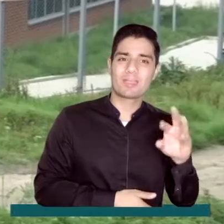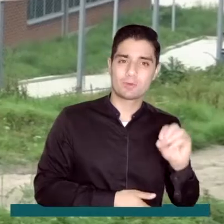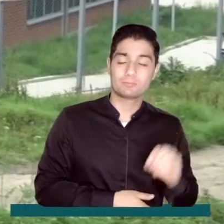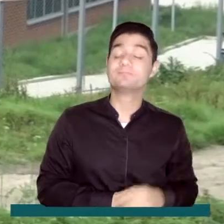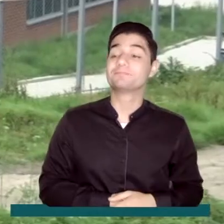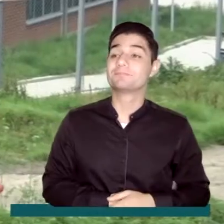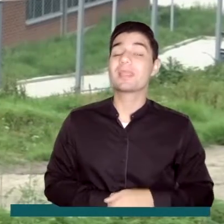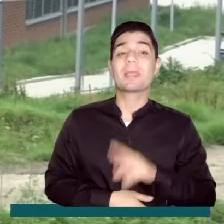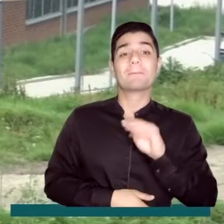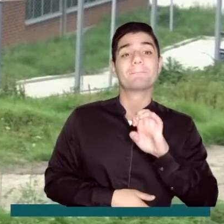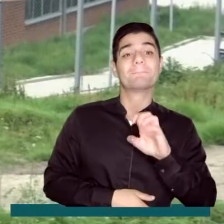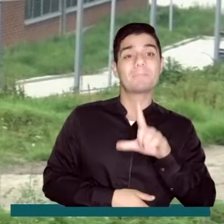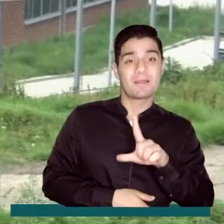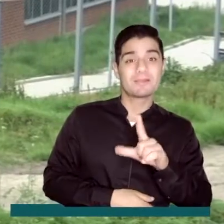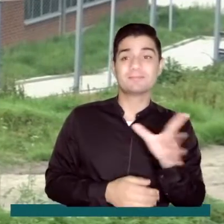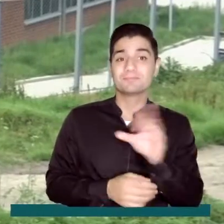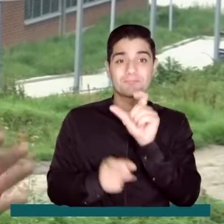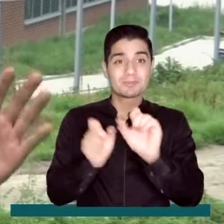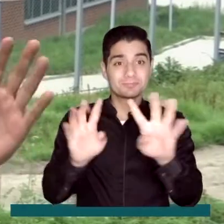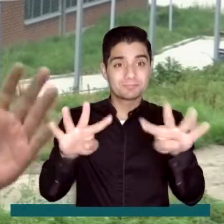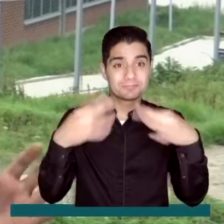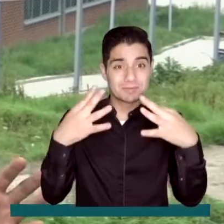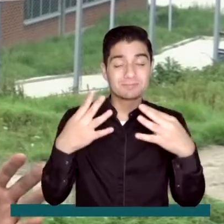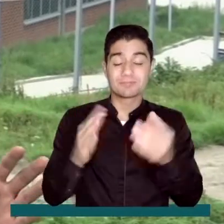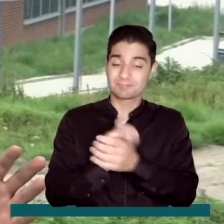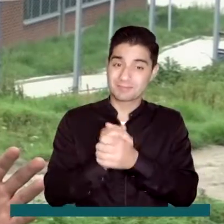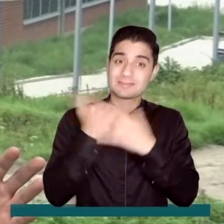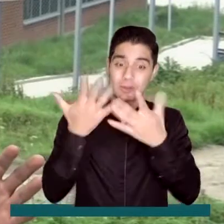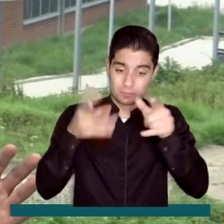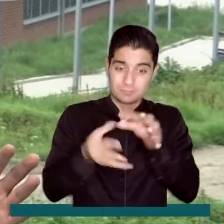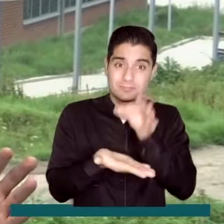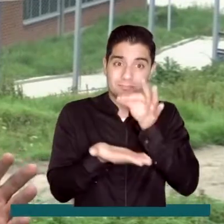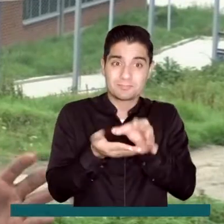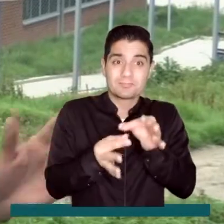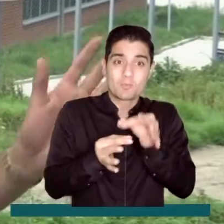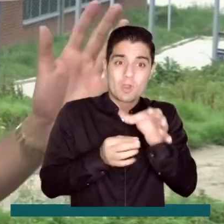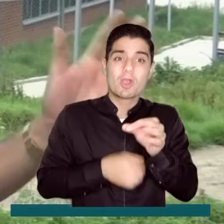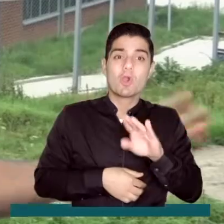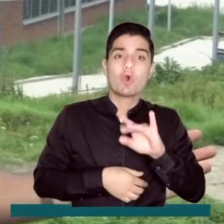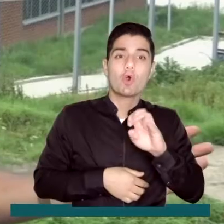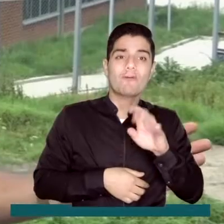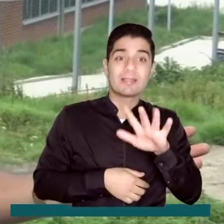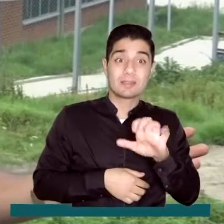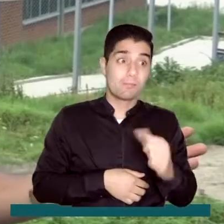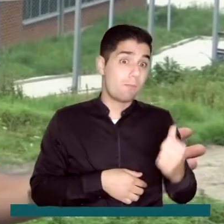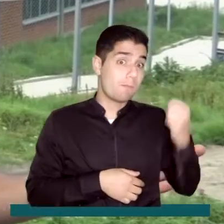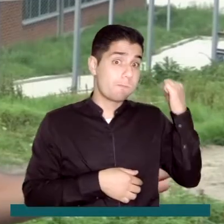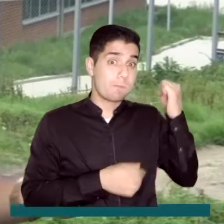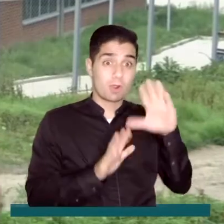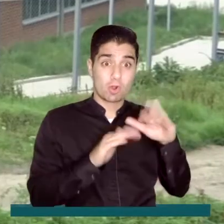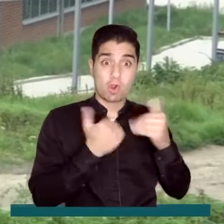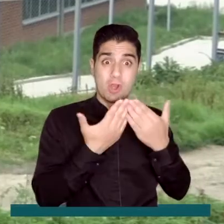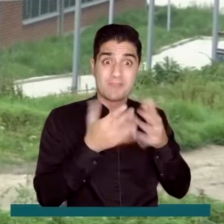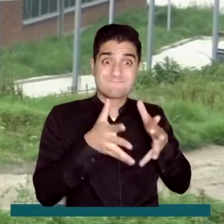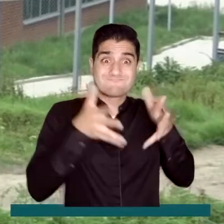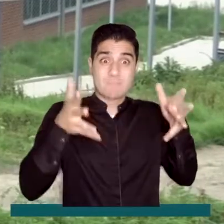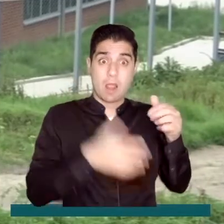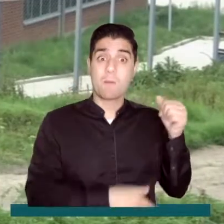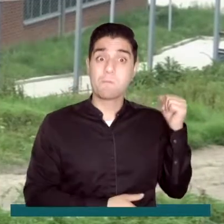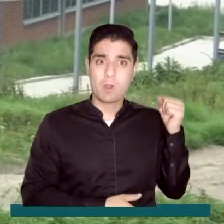qué tal manuel televidentes es un gusto saludarlos desde ubaté donde la construcción de este megacolegio que ven a mis espaldas